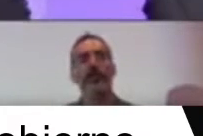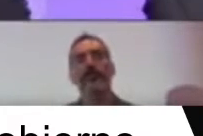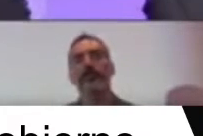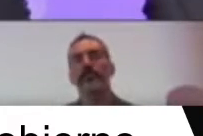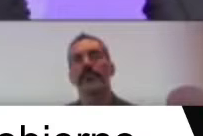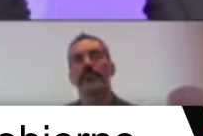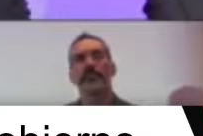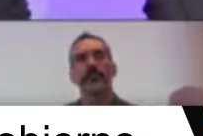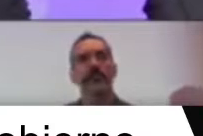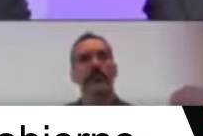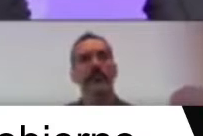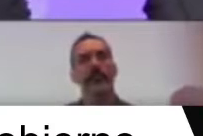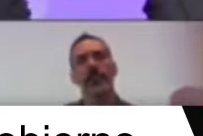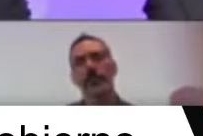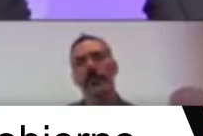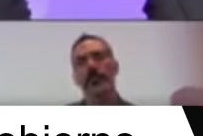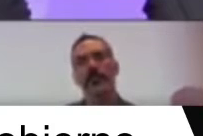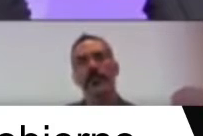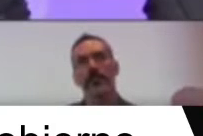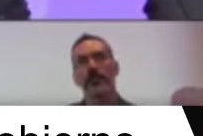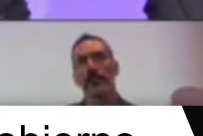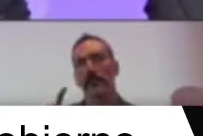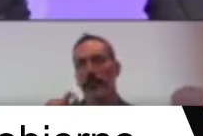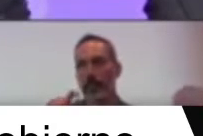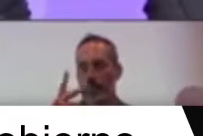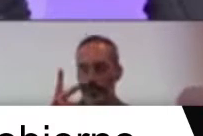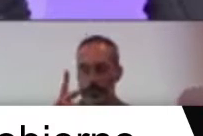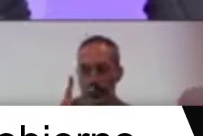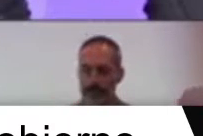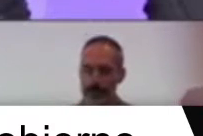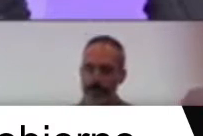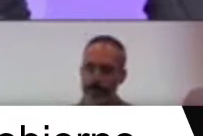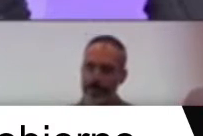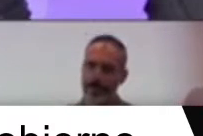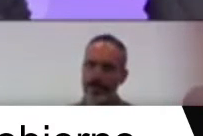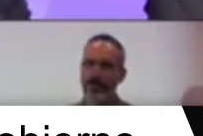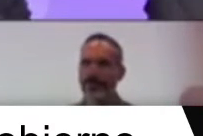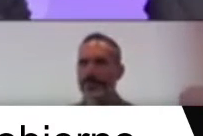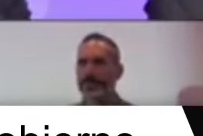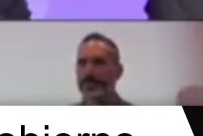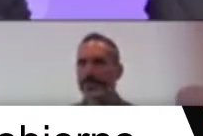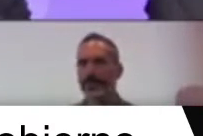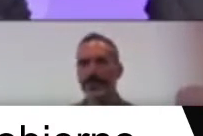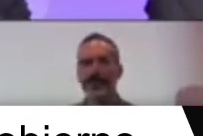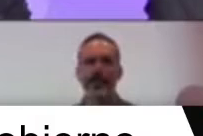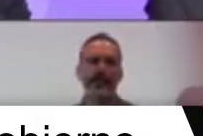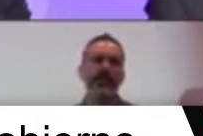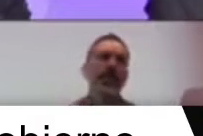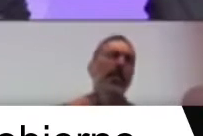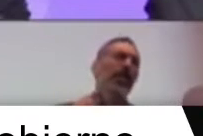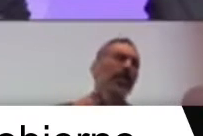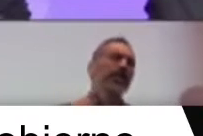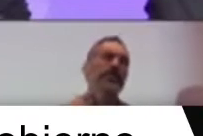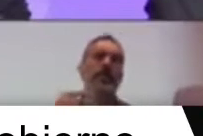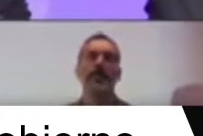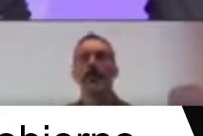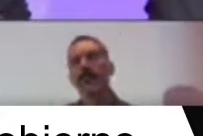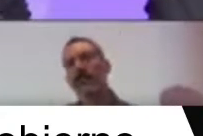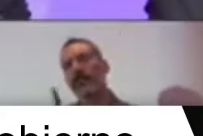siglo, que son 22 años, han sido asesinadas en nuestro